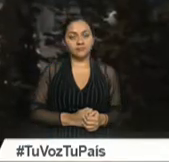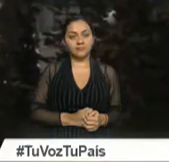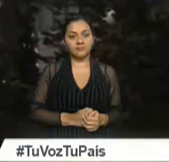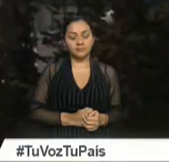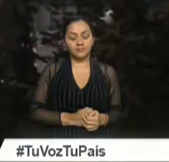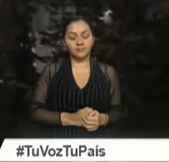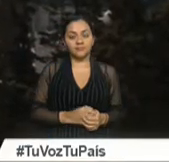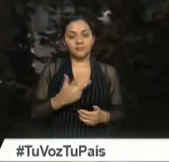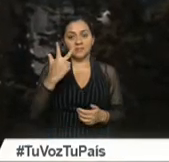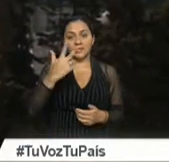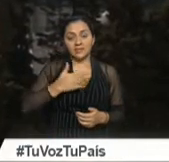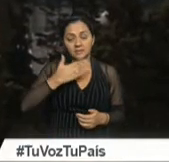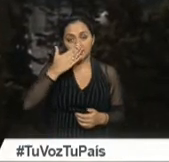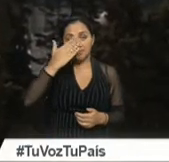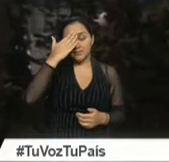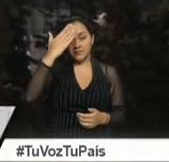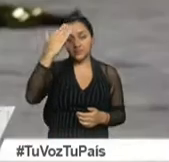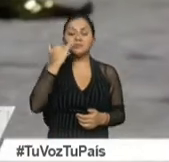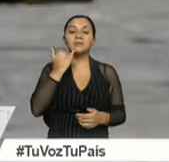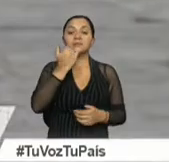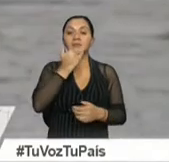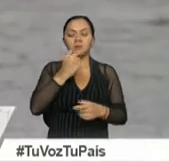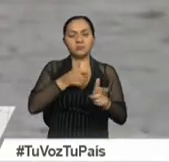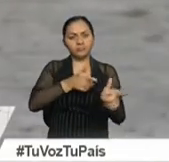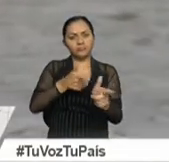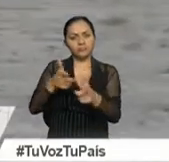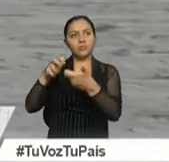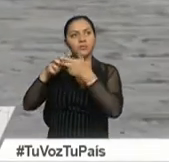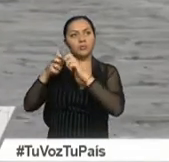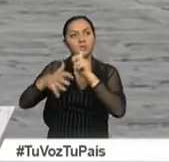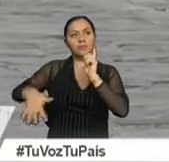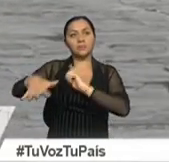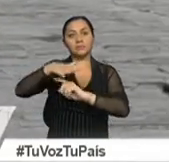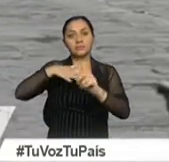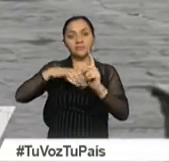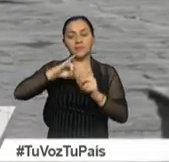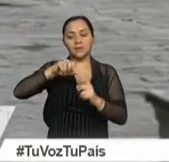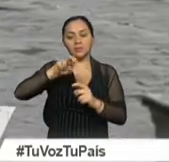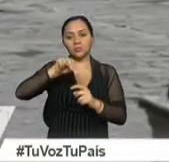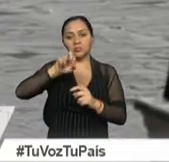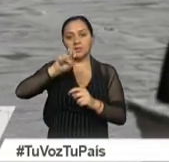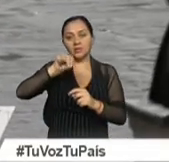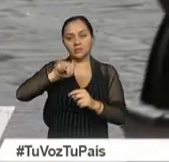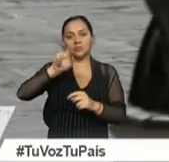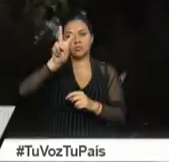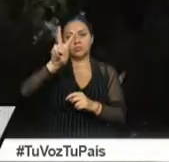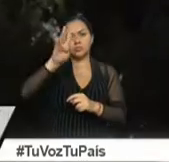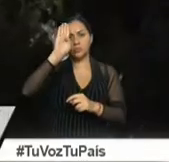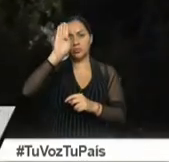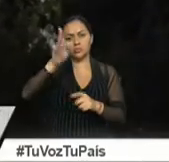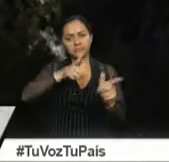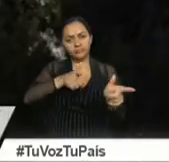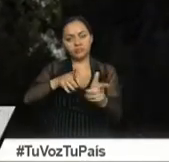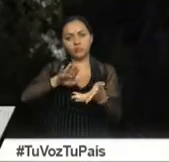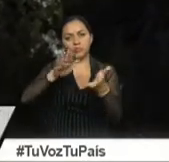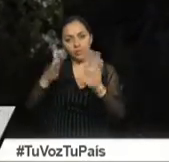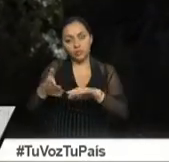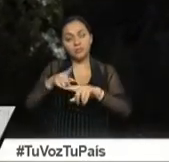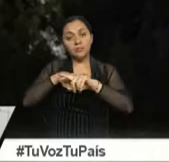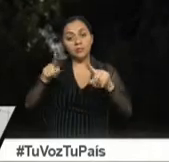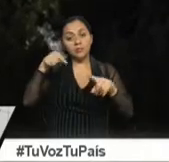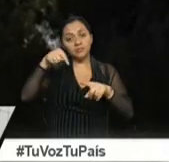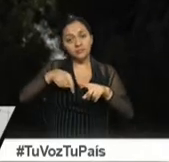Tres árabes israelíes abrieron fuego el viernes en el casco antiguo de Jerusalén y mataron a dos policías, antes de ser abatidos